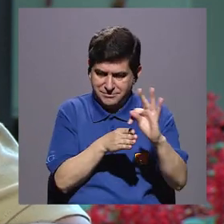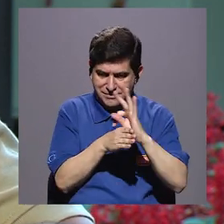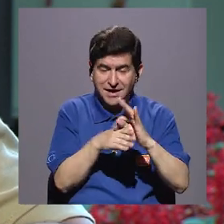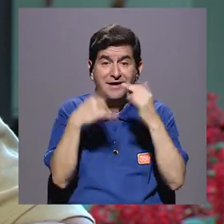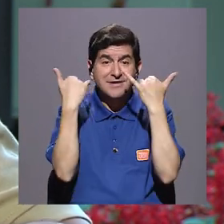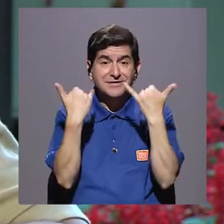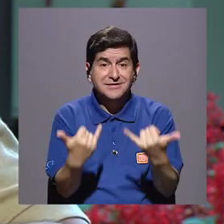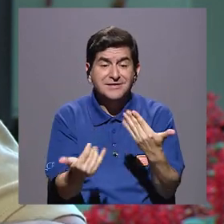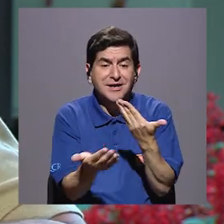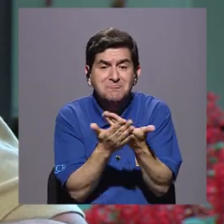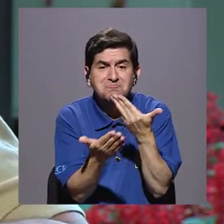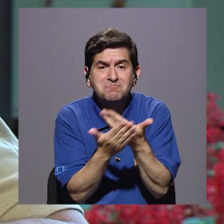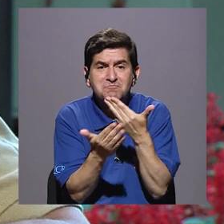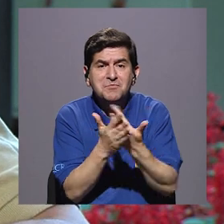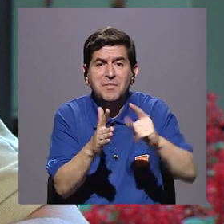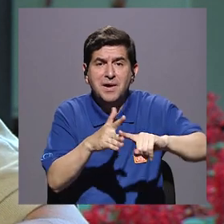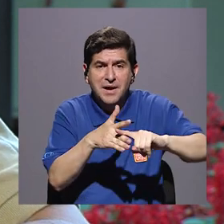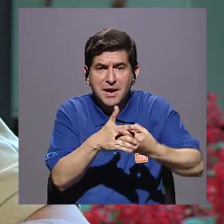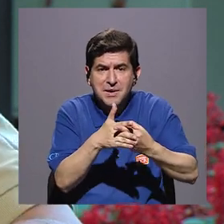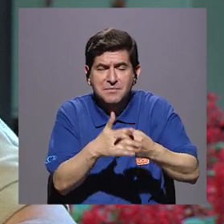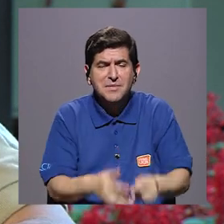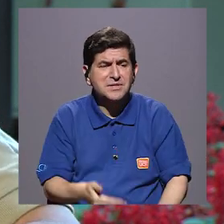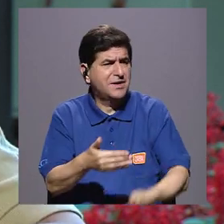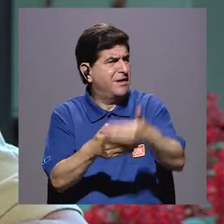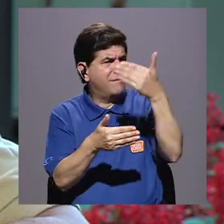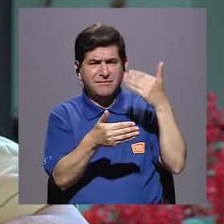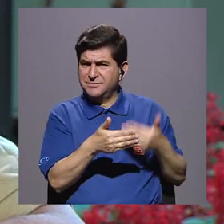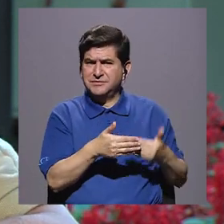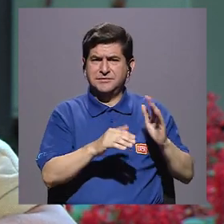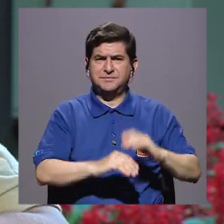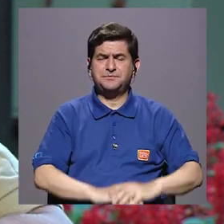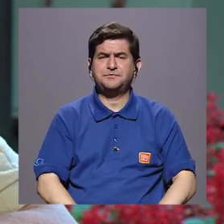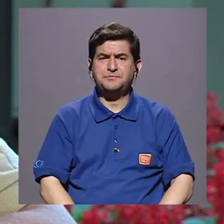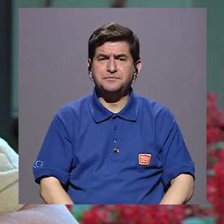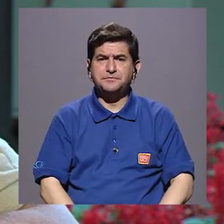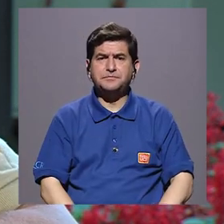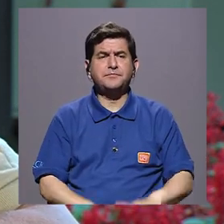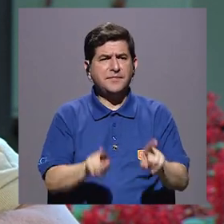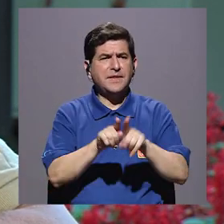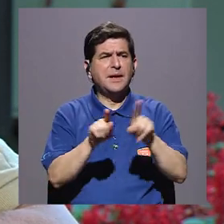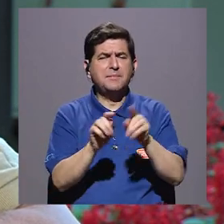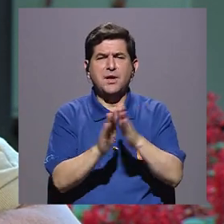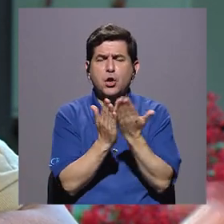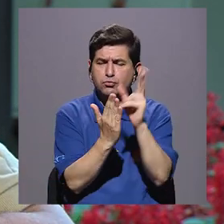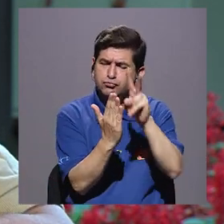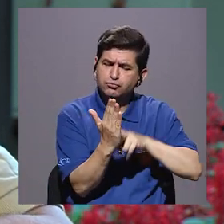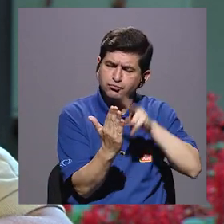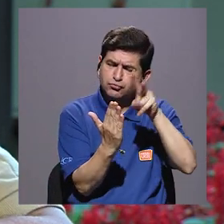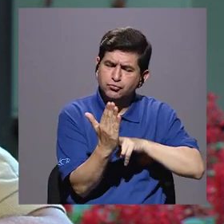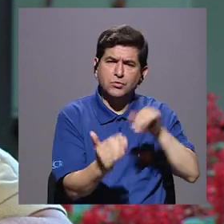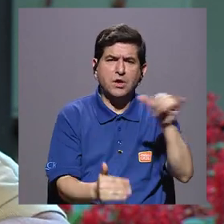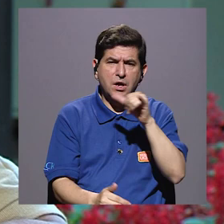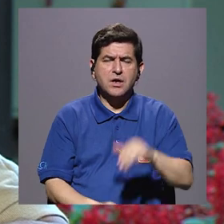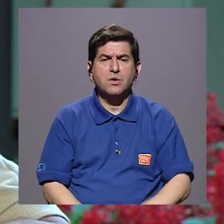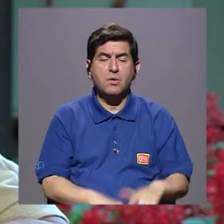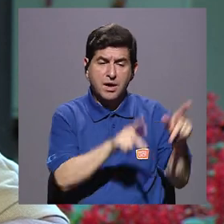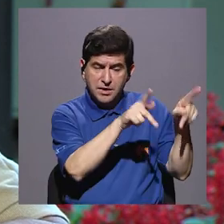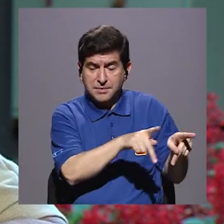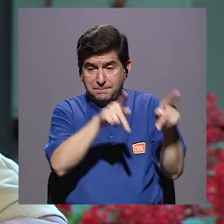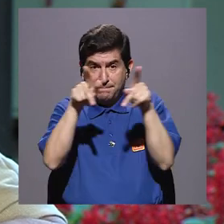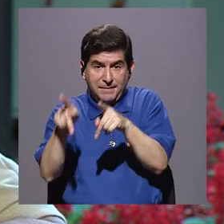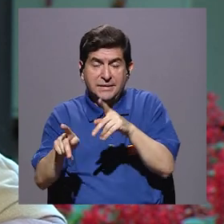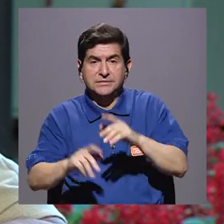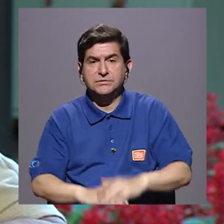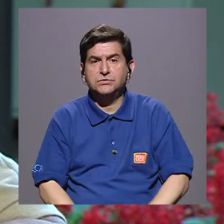realmente ya existe evidencia que se puede empezar tratamientos mucho más antes. Y existía literatura donde también se toman